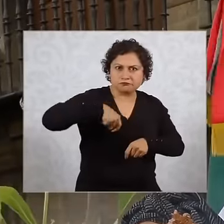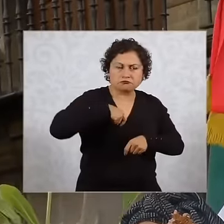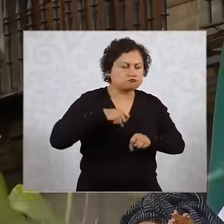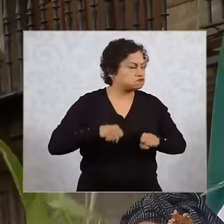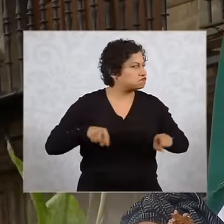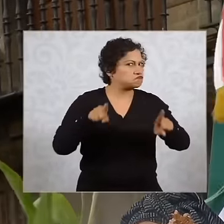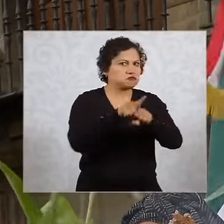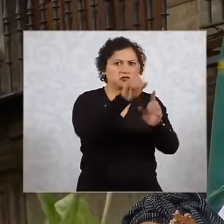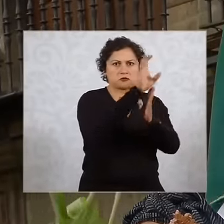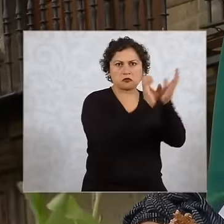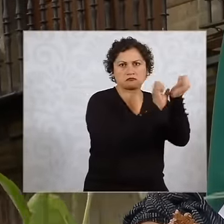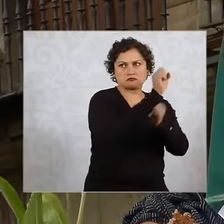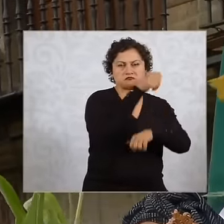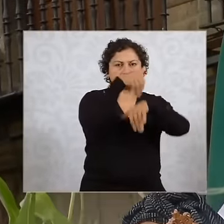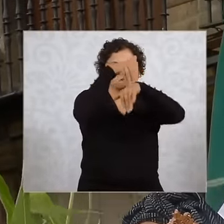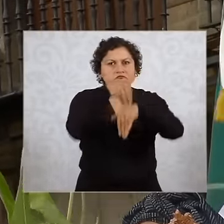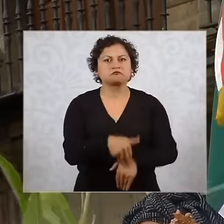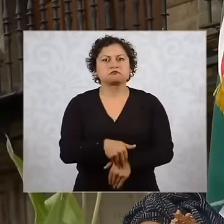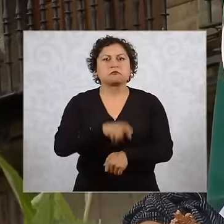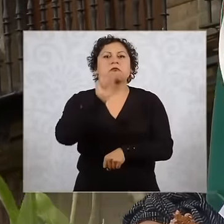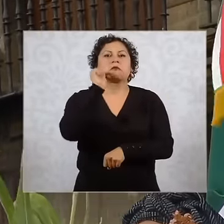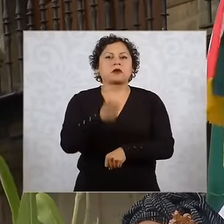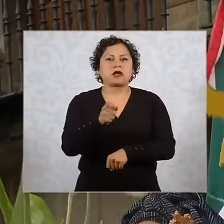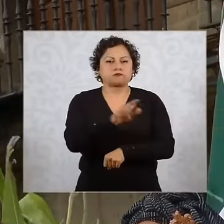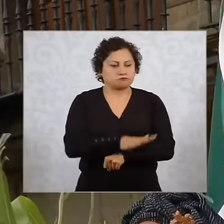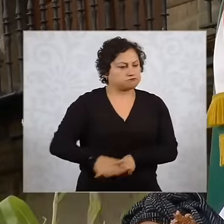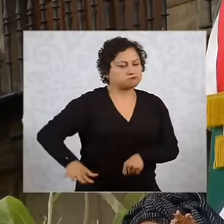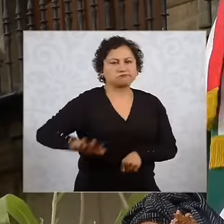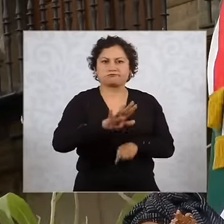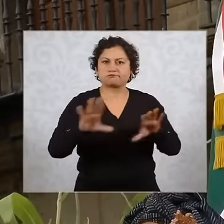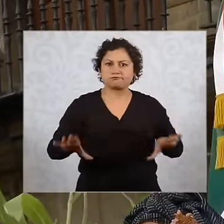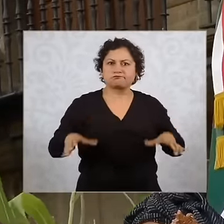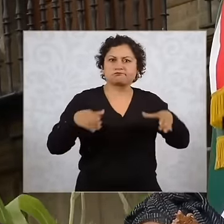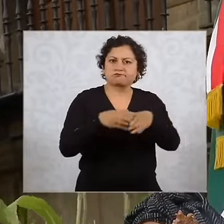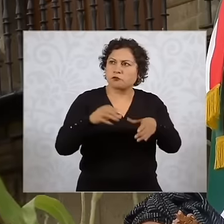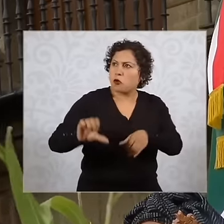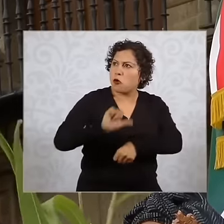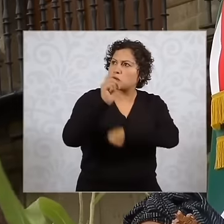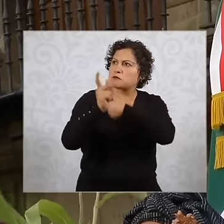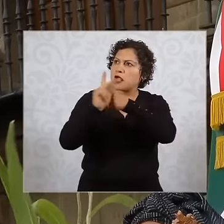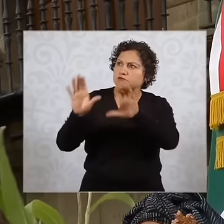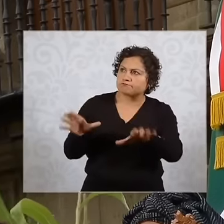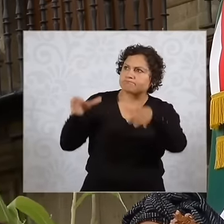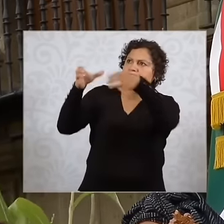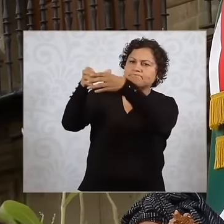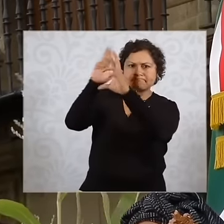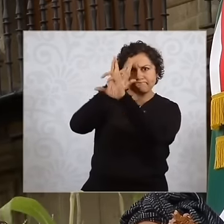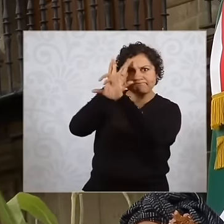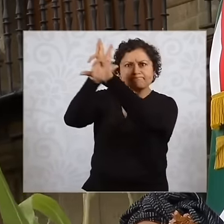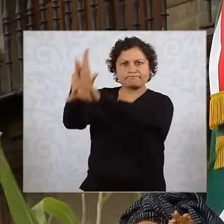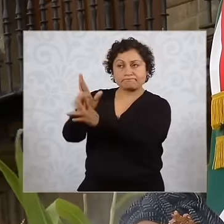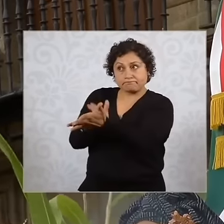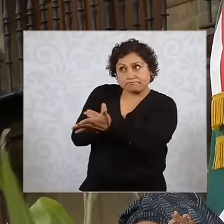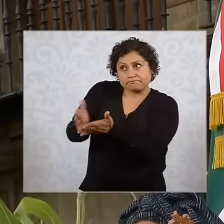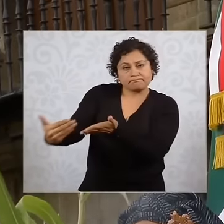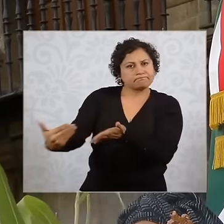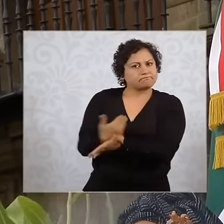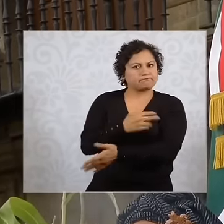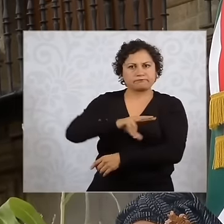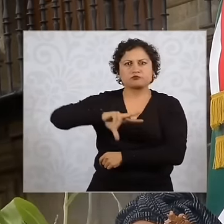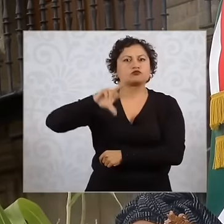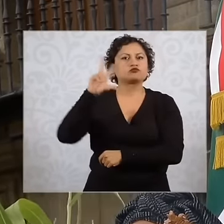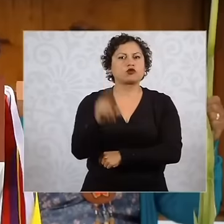libre autodeterminación de los pueblos, la no intervención y la solución